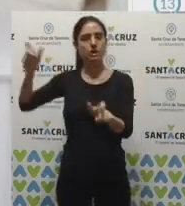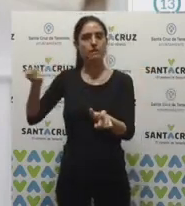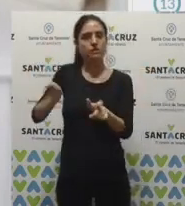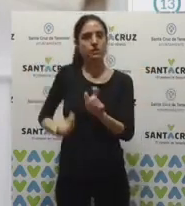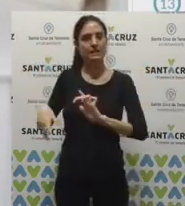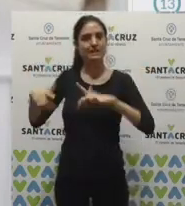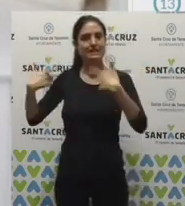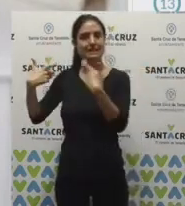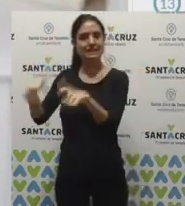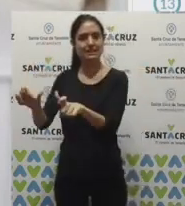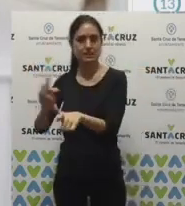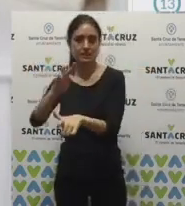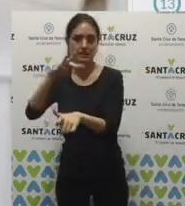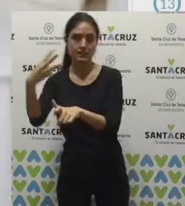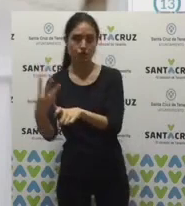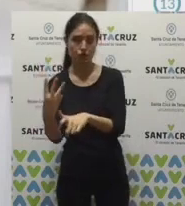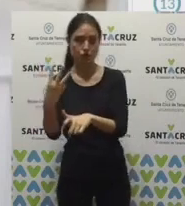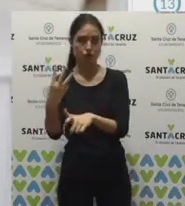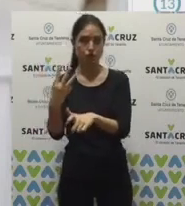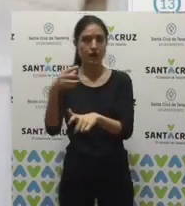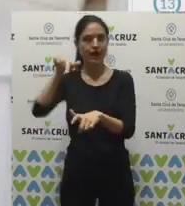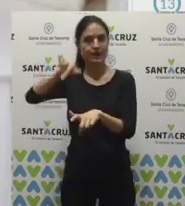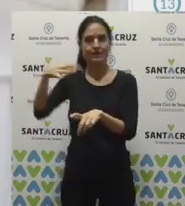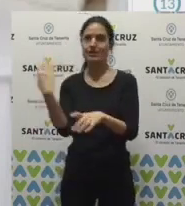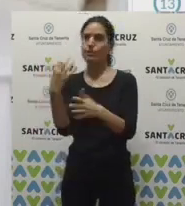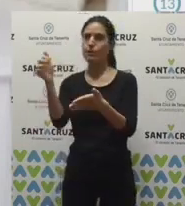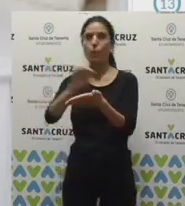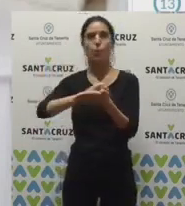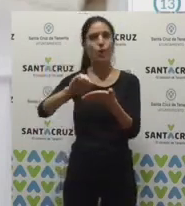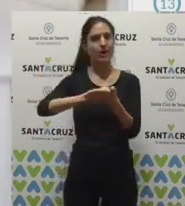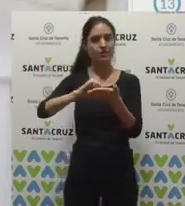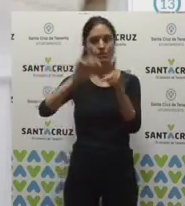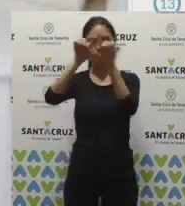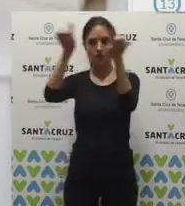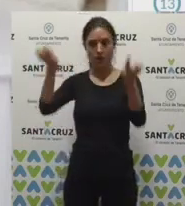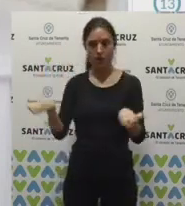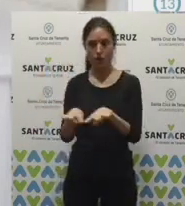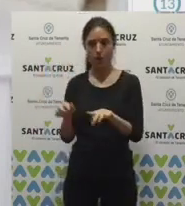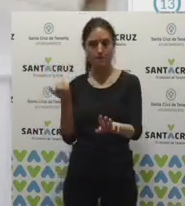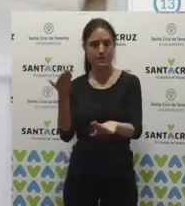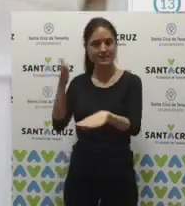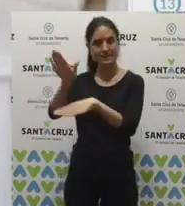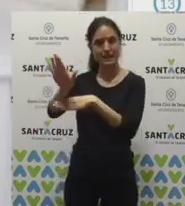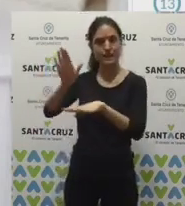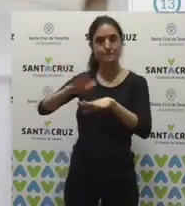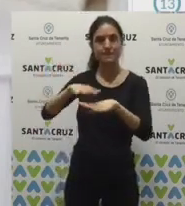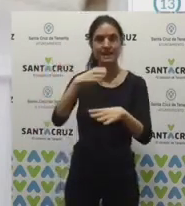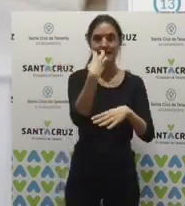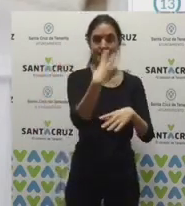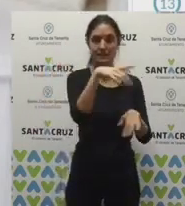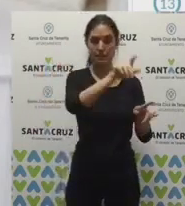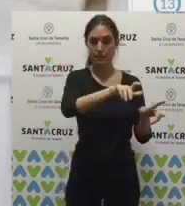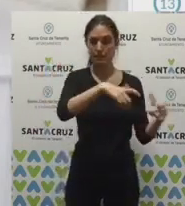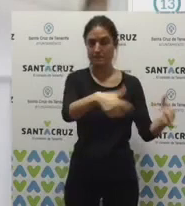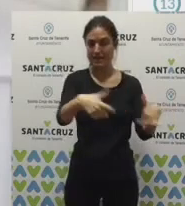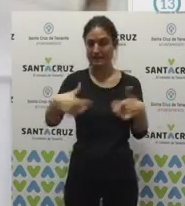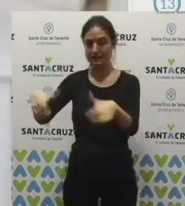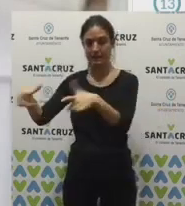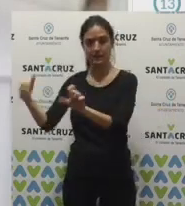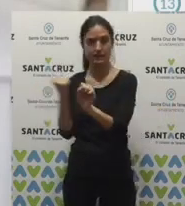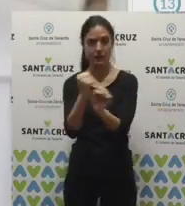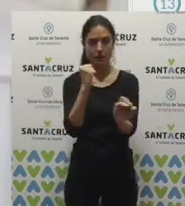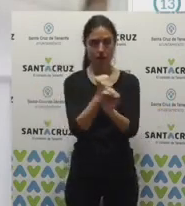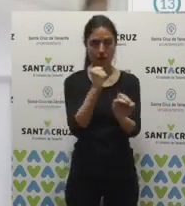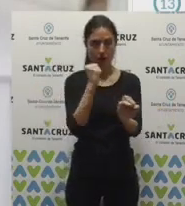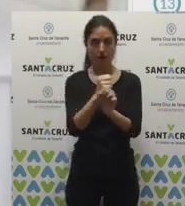implicadas un borrador marco en el que las tres partes trabajaron en sendas mesas de trabajo se volvió a presentar